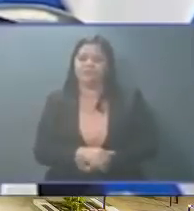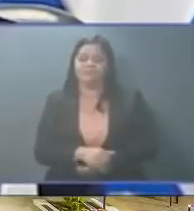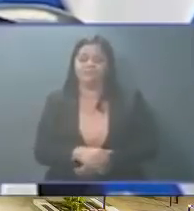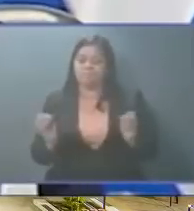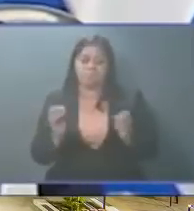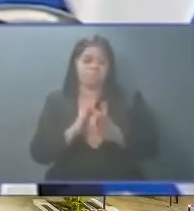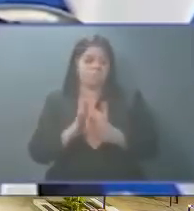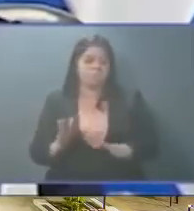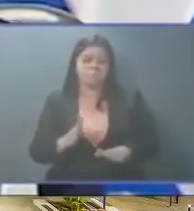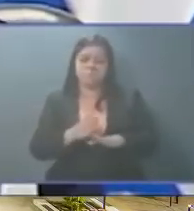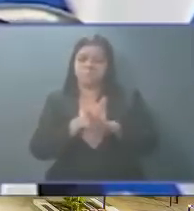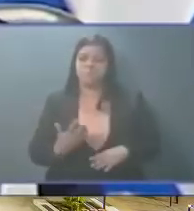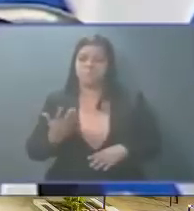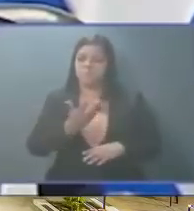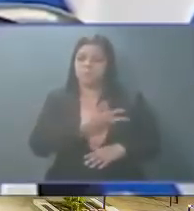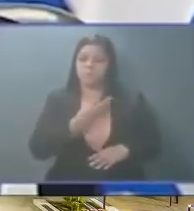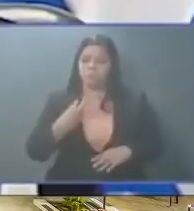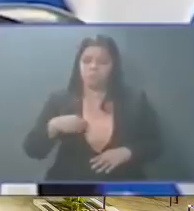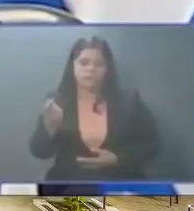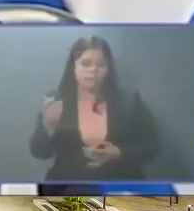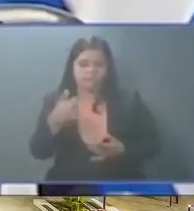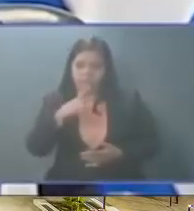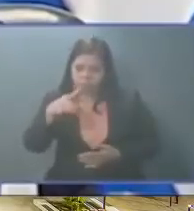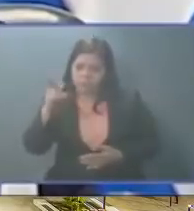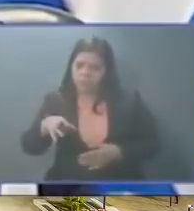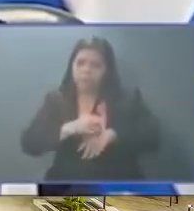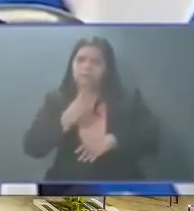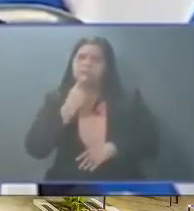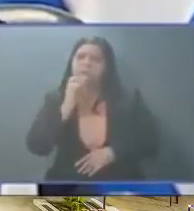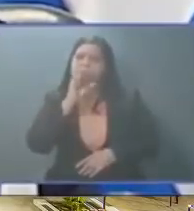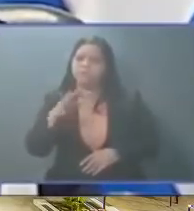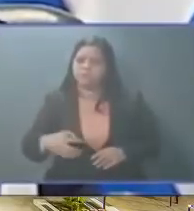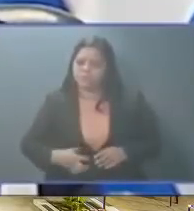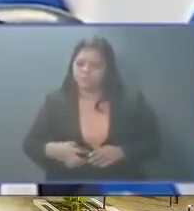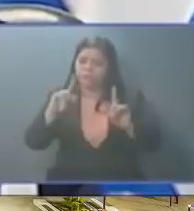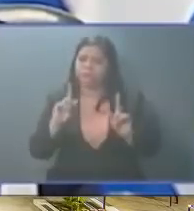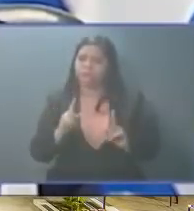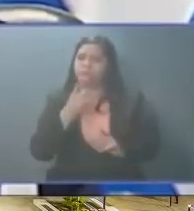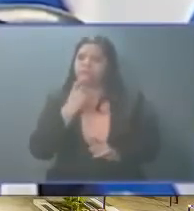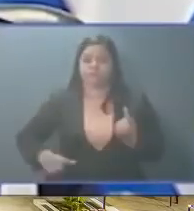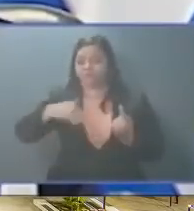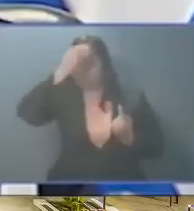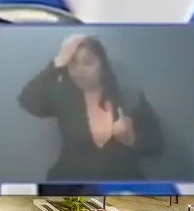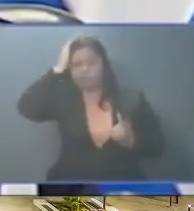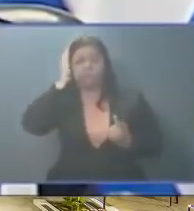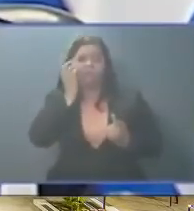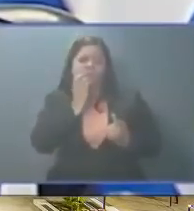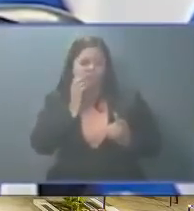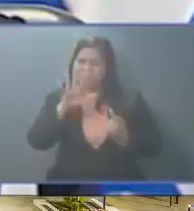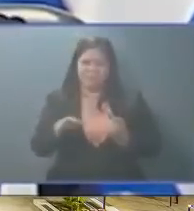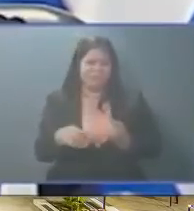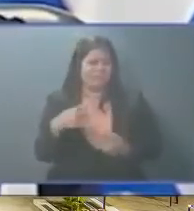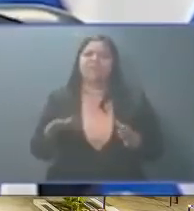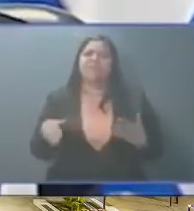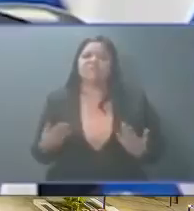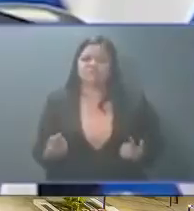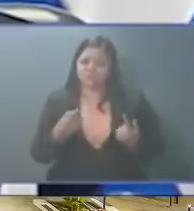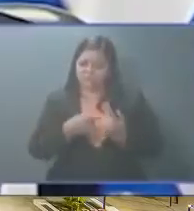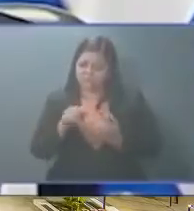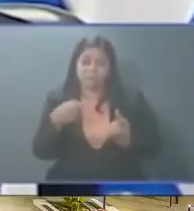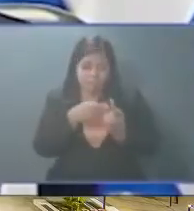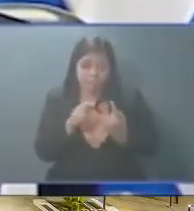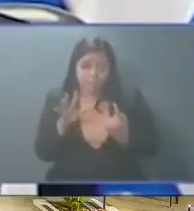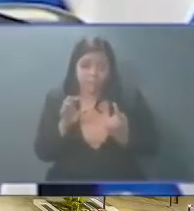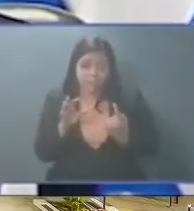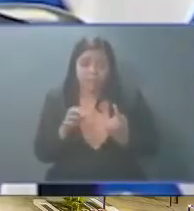ha desprotegido a nuestros médicos y enfermeras y miente y sigue mintiendo el buque es el que miente roba y él te